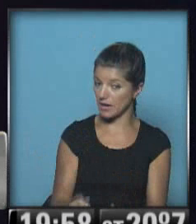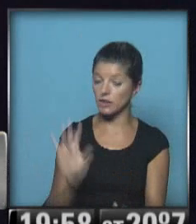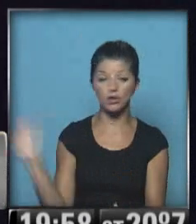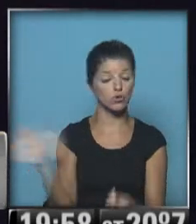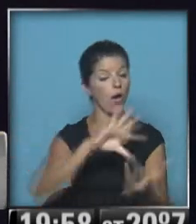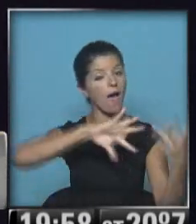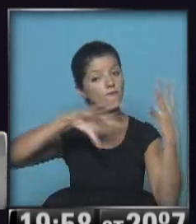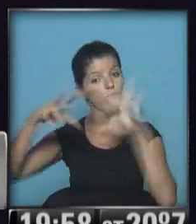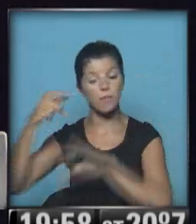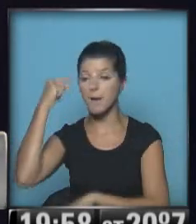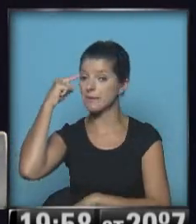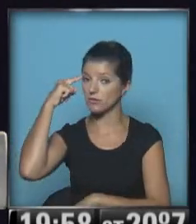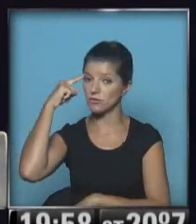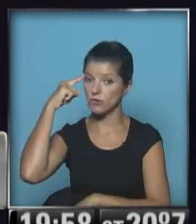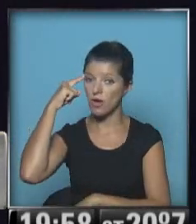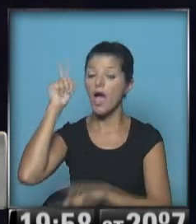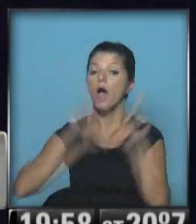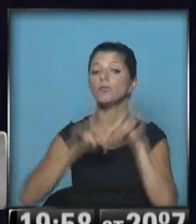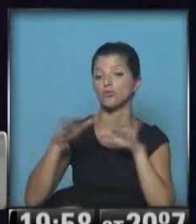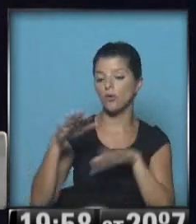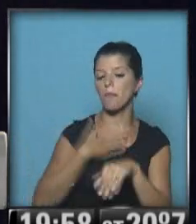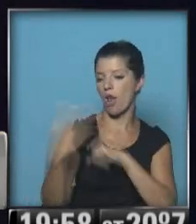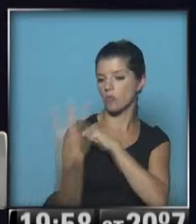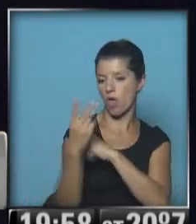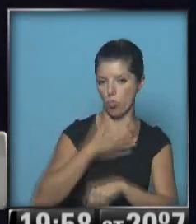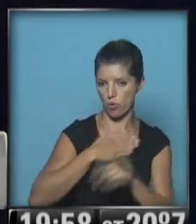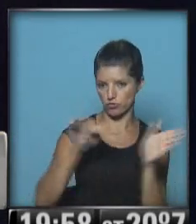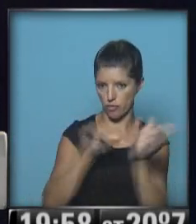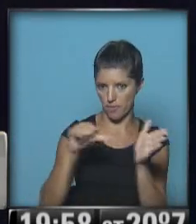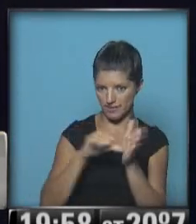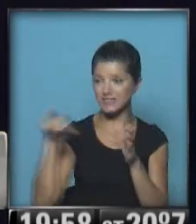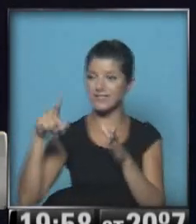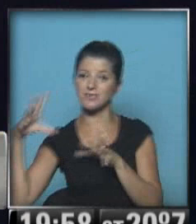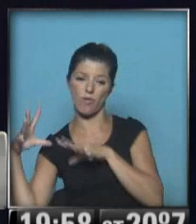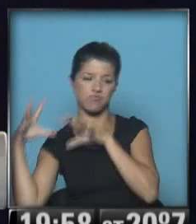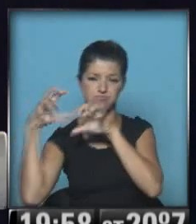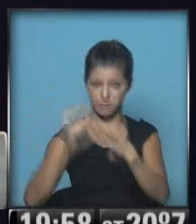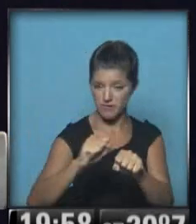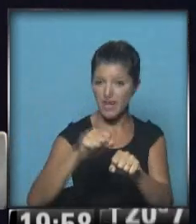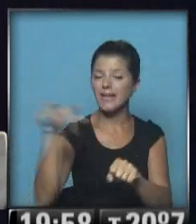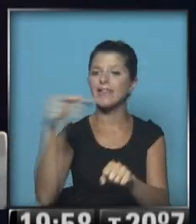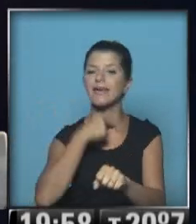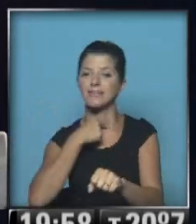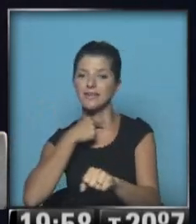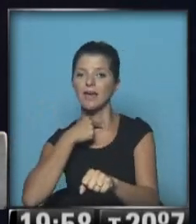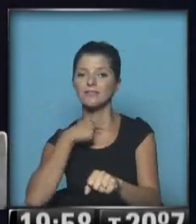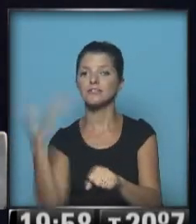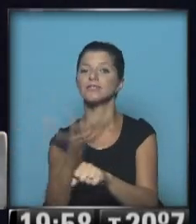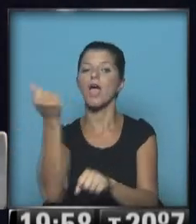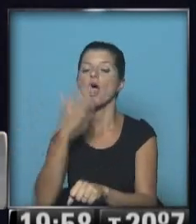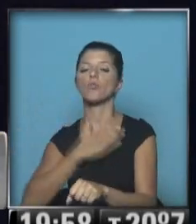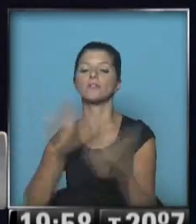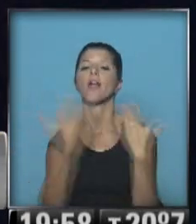formas creo que se tomaron acciones para defender nuestro país de esta invasión foránea que amenazaba con quitarnos todas las